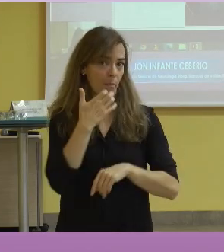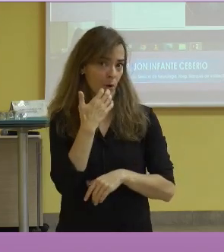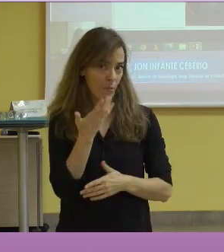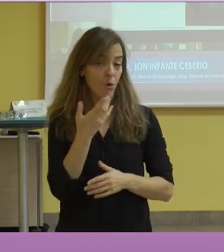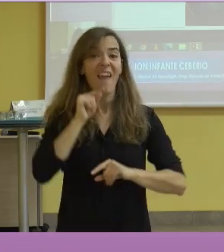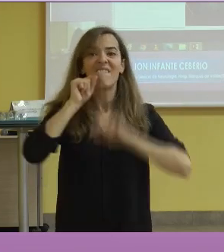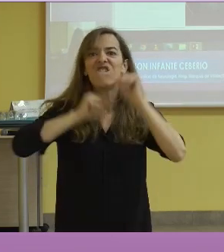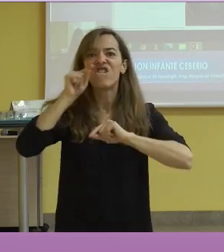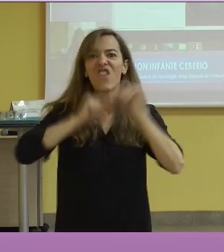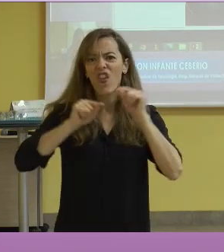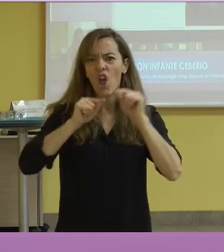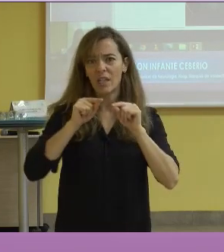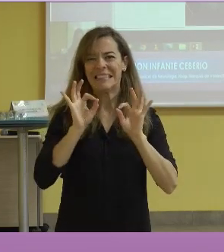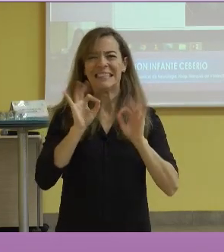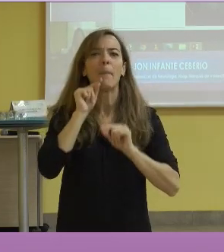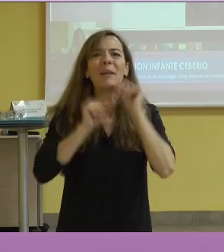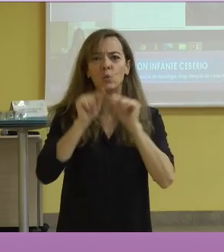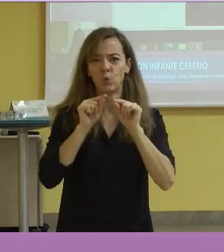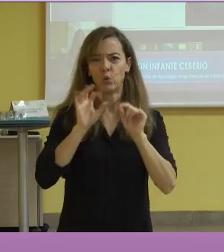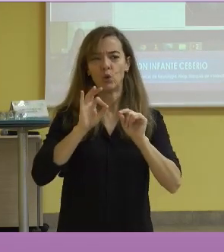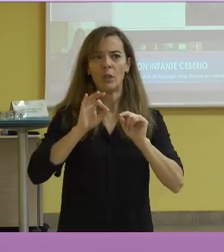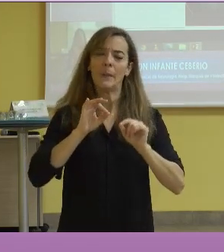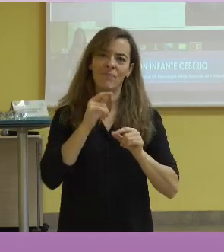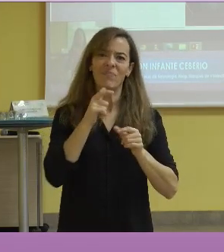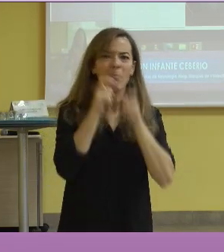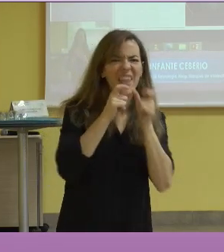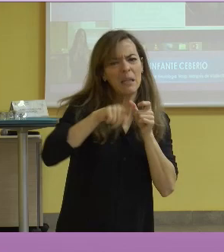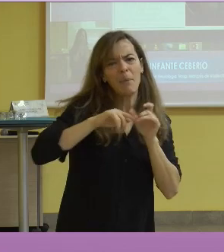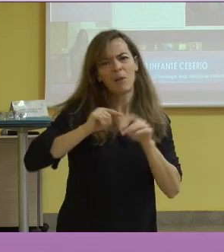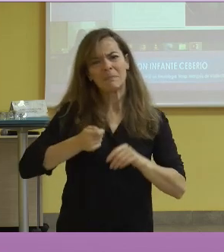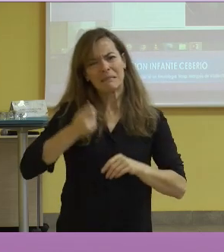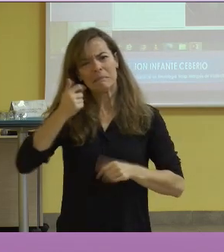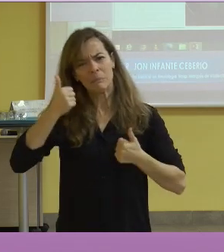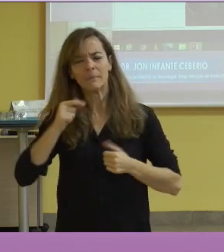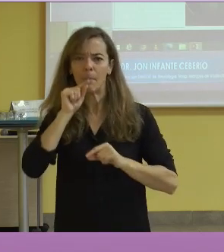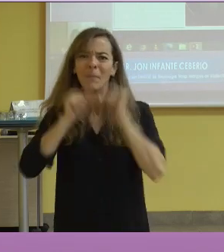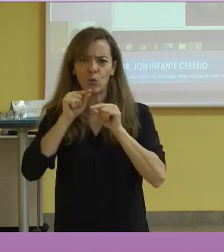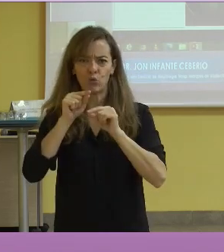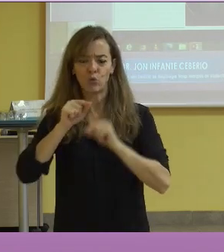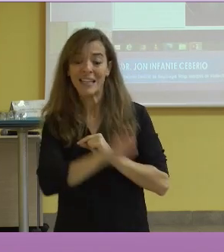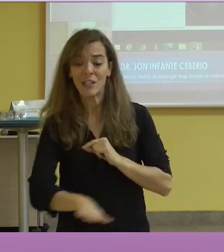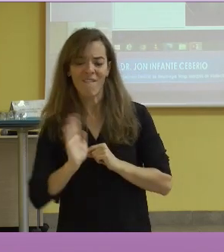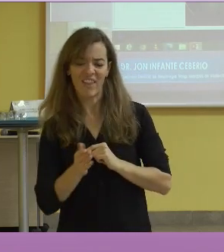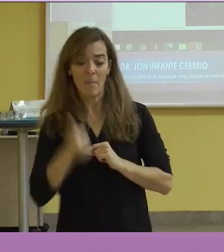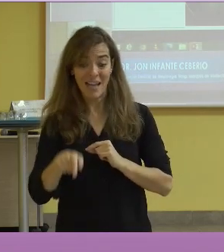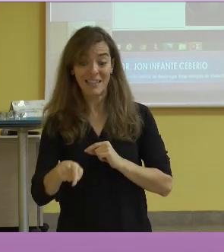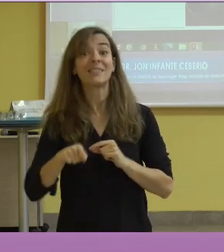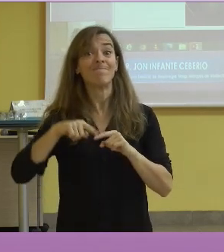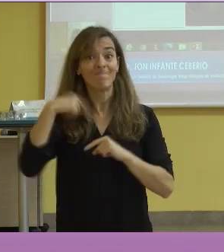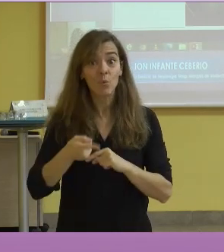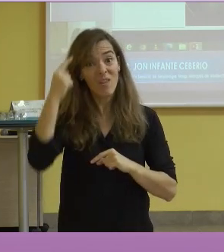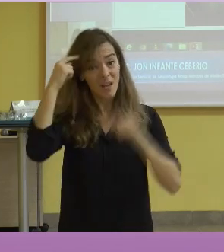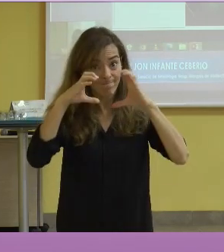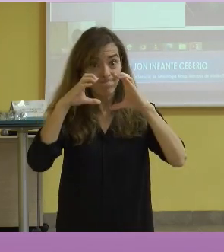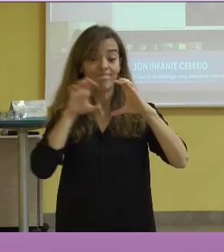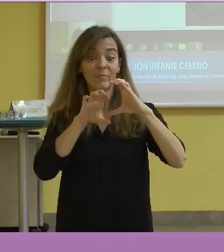infecciones virales, sobre todo, también bacterianas, pero sobre todo virales, y que afectan más a niños, que pueden provocar cerebilitis